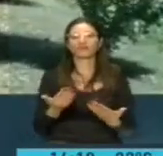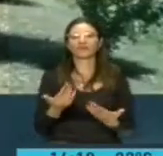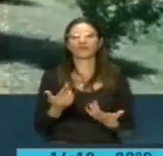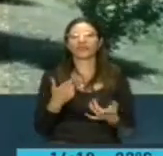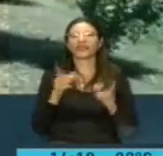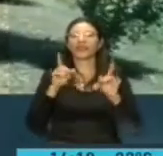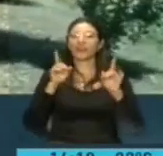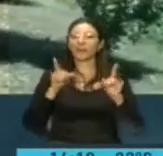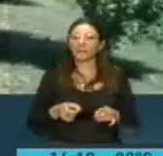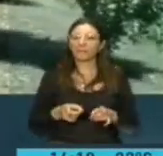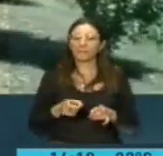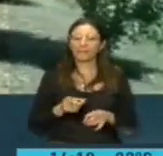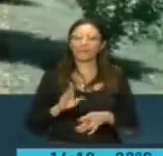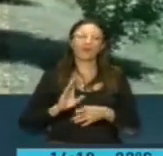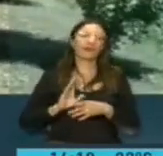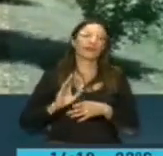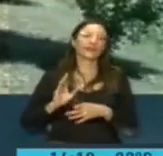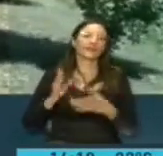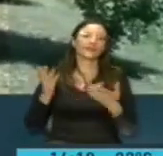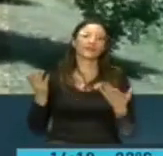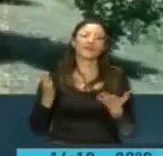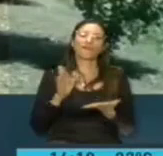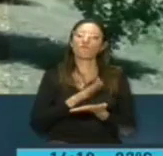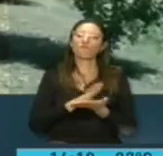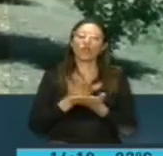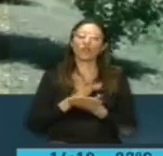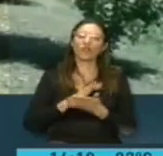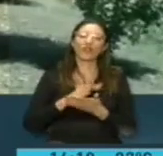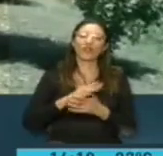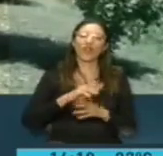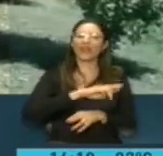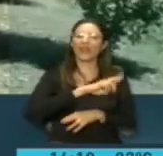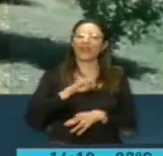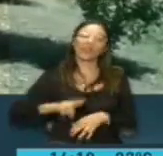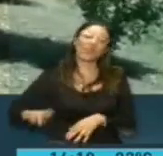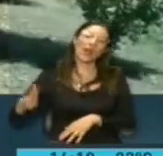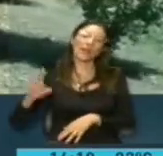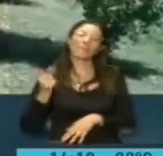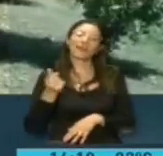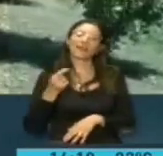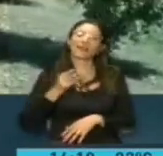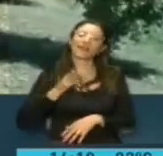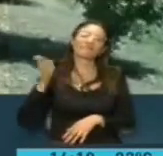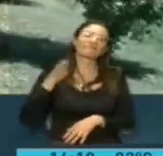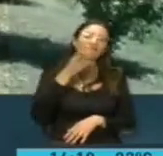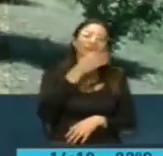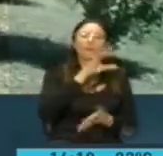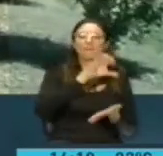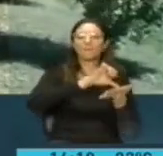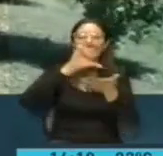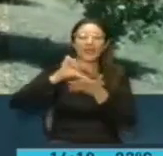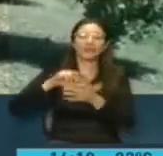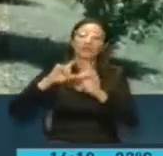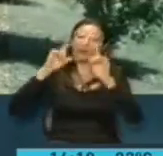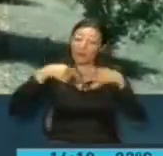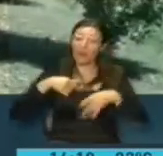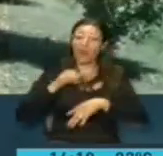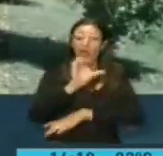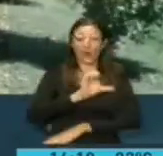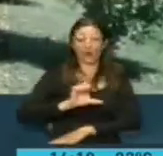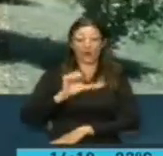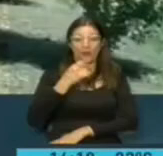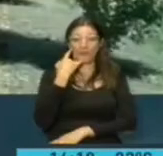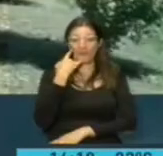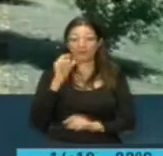traspasando fronteras, pero fronteras del Río de la Plata, llegando a otros tantos países y hasta incluso Europa. Vamos